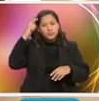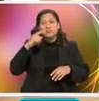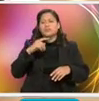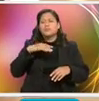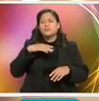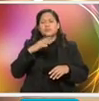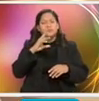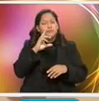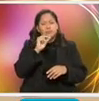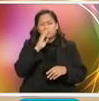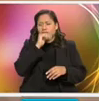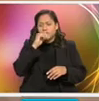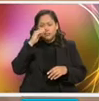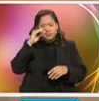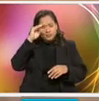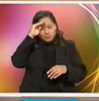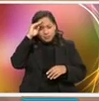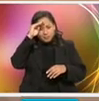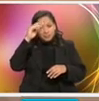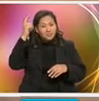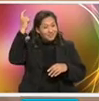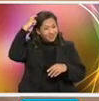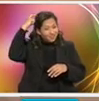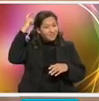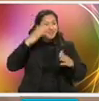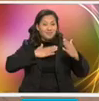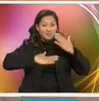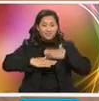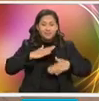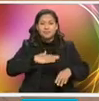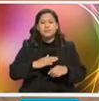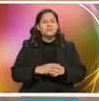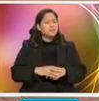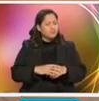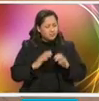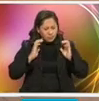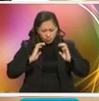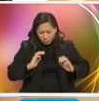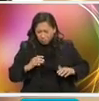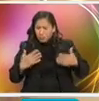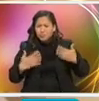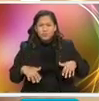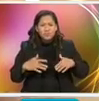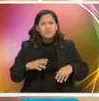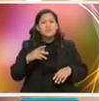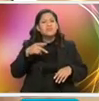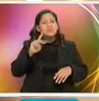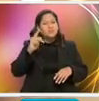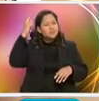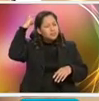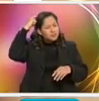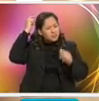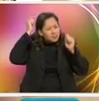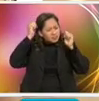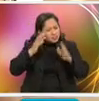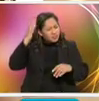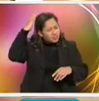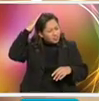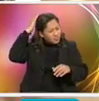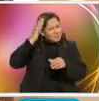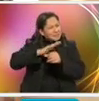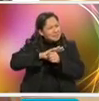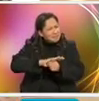te sientes cansado a nivel cerebral, que dices, no me duele nada muscular, pero tengo esta pesadez en mi